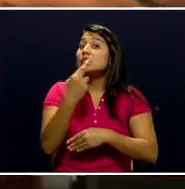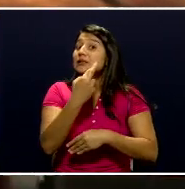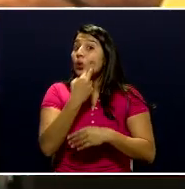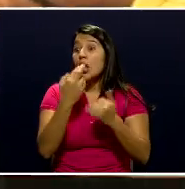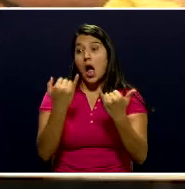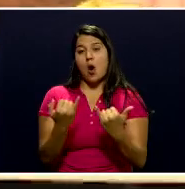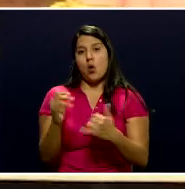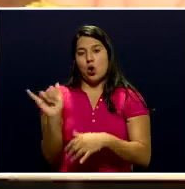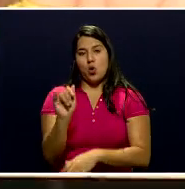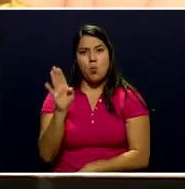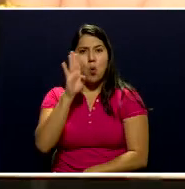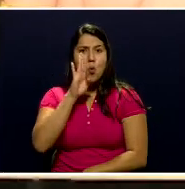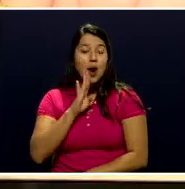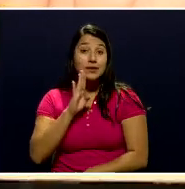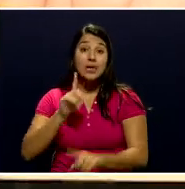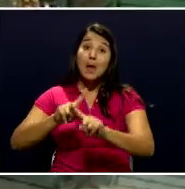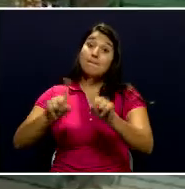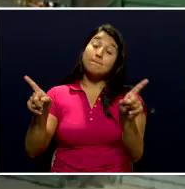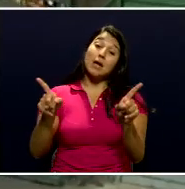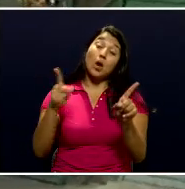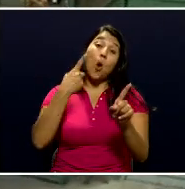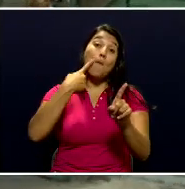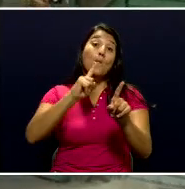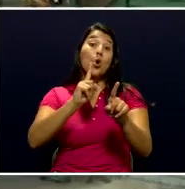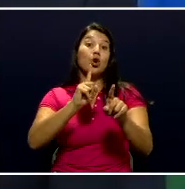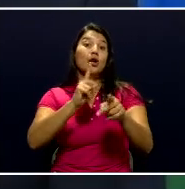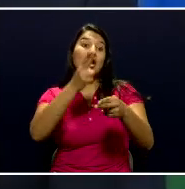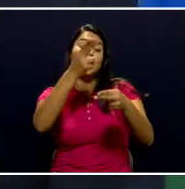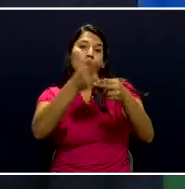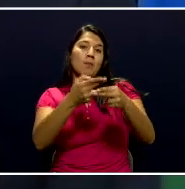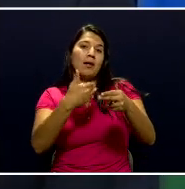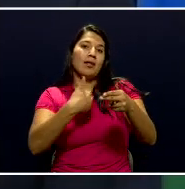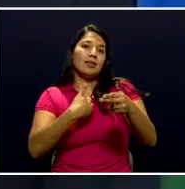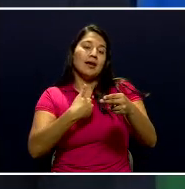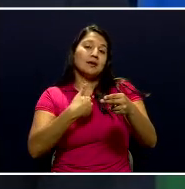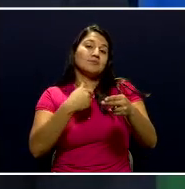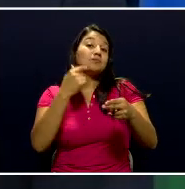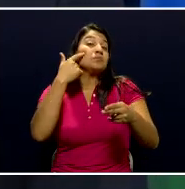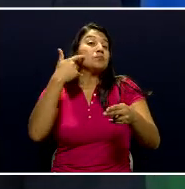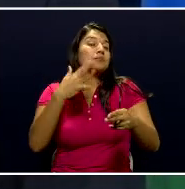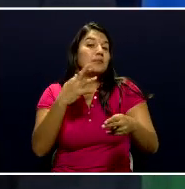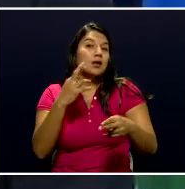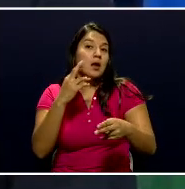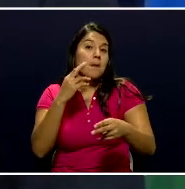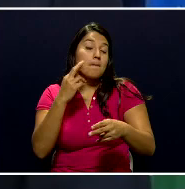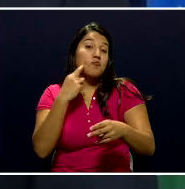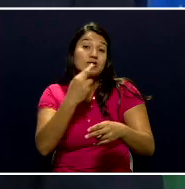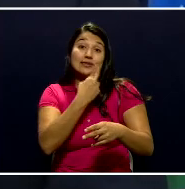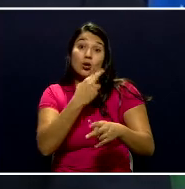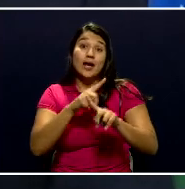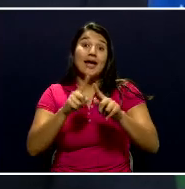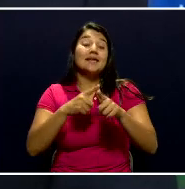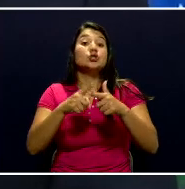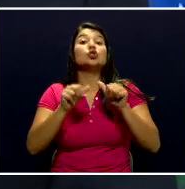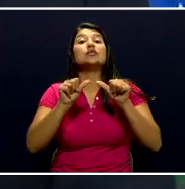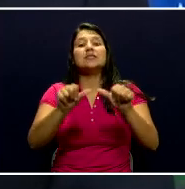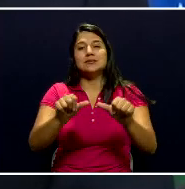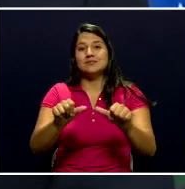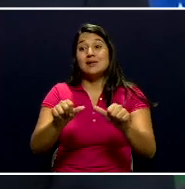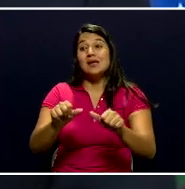en bares, pero por su patente pueden continuar operando. Y en el caso de los 504 restaurantes que tiene la